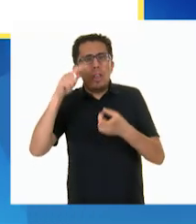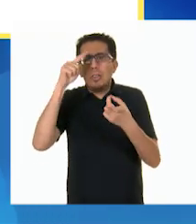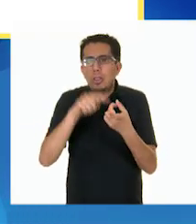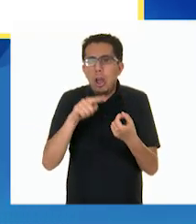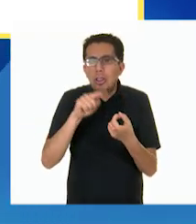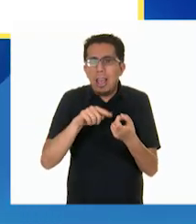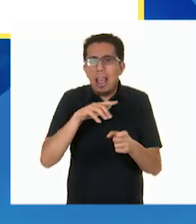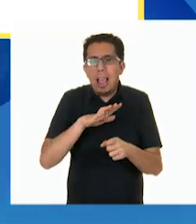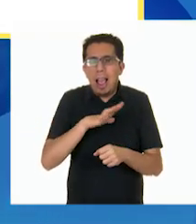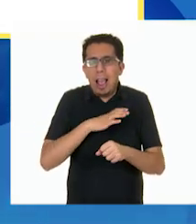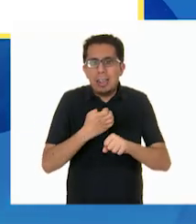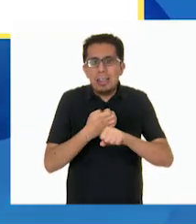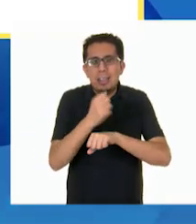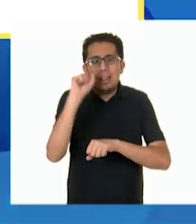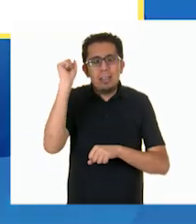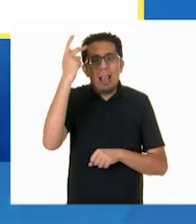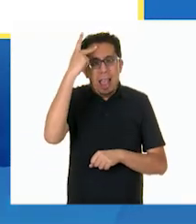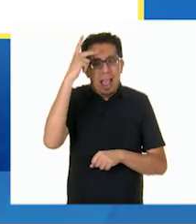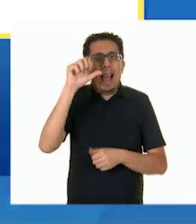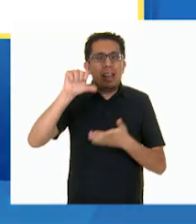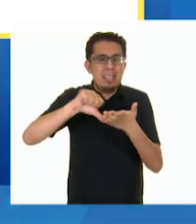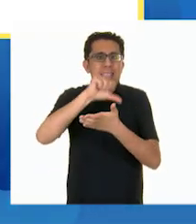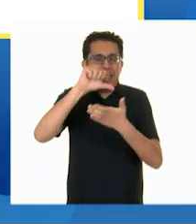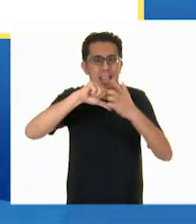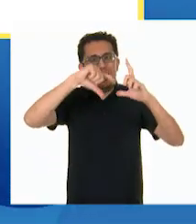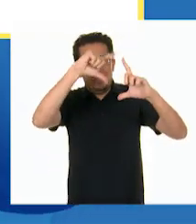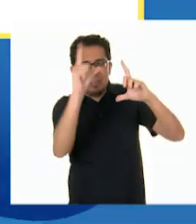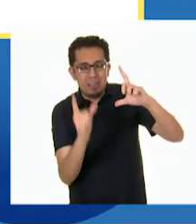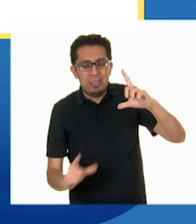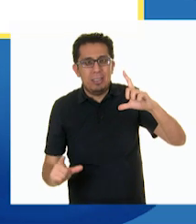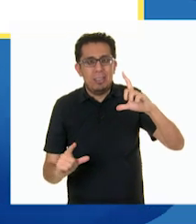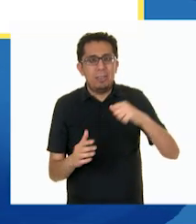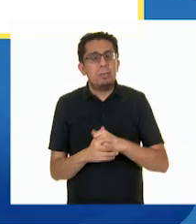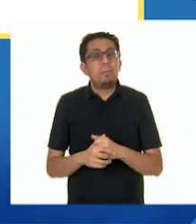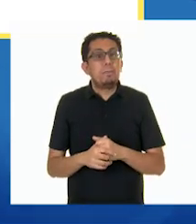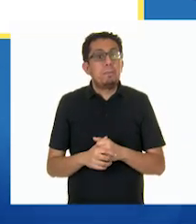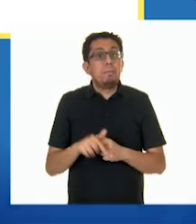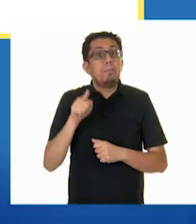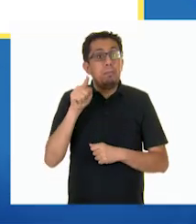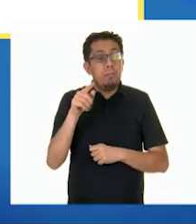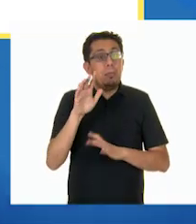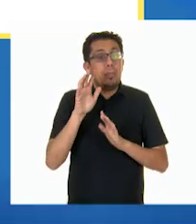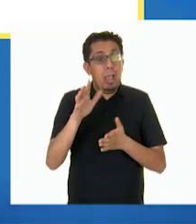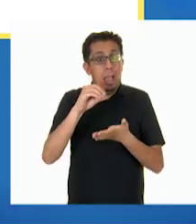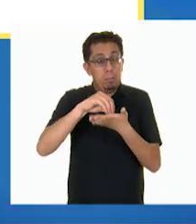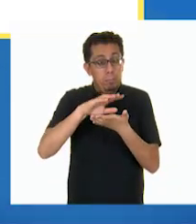Potosí. Está en la parte centro del país, maestro. Muy bien, entonces tenemos el registro de